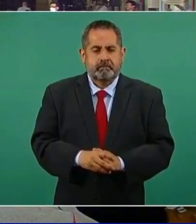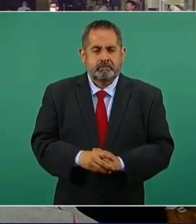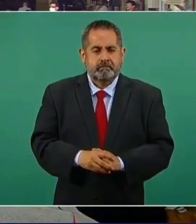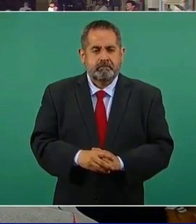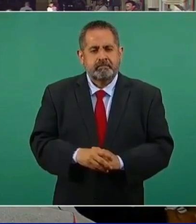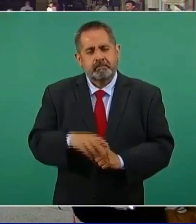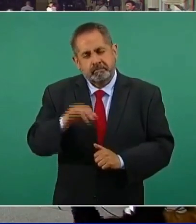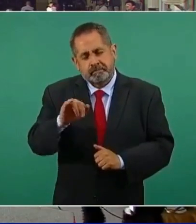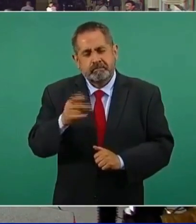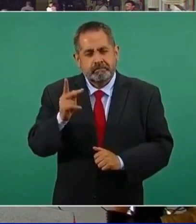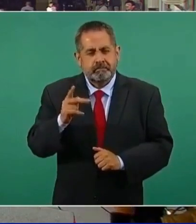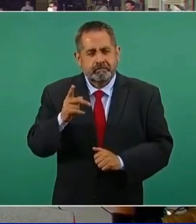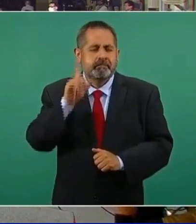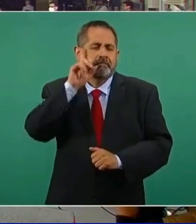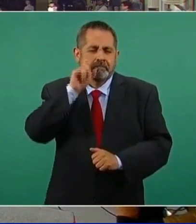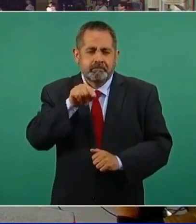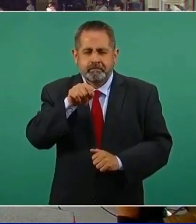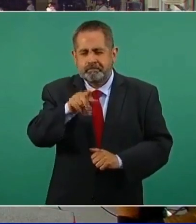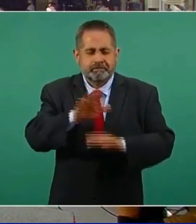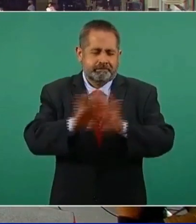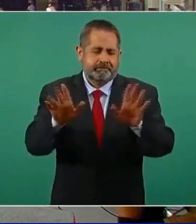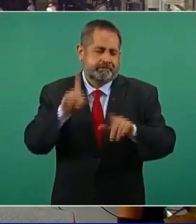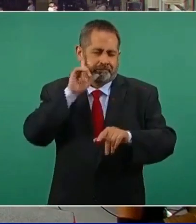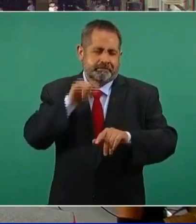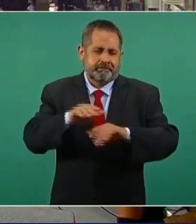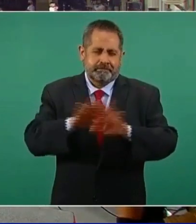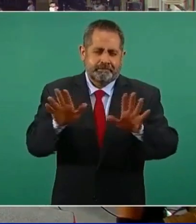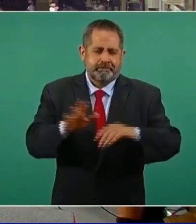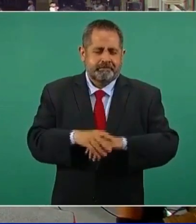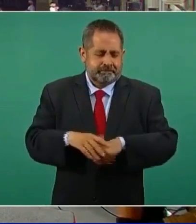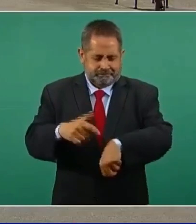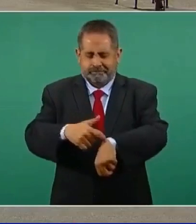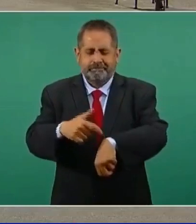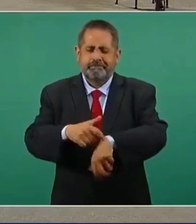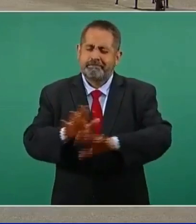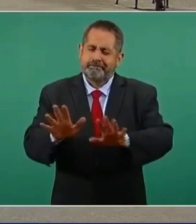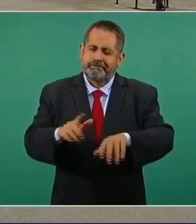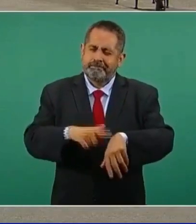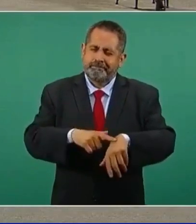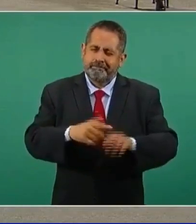Sí, pero para mañana, porque ya es la hora